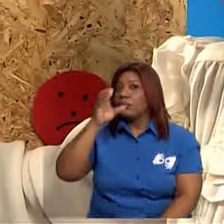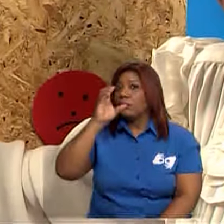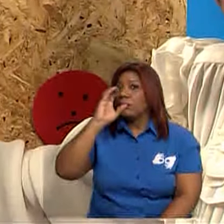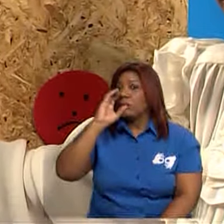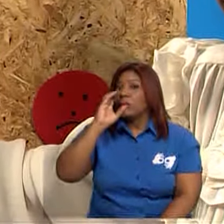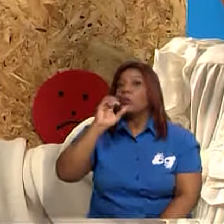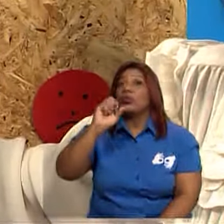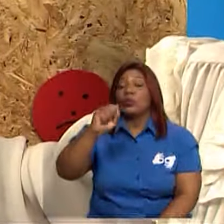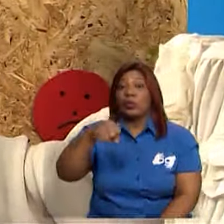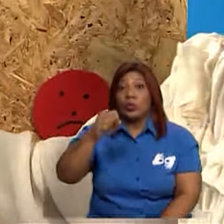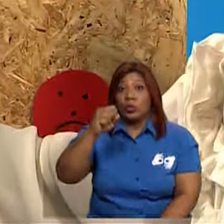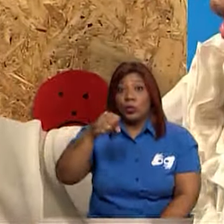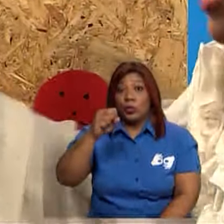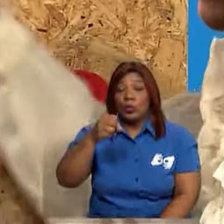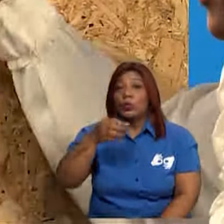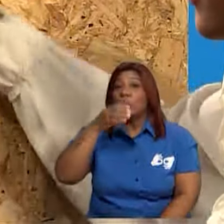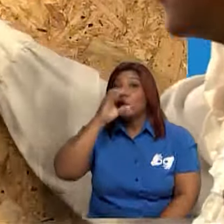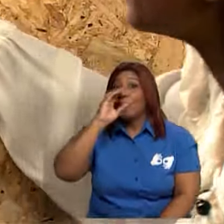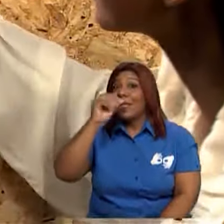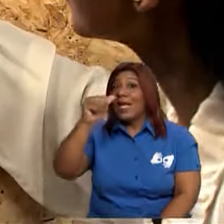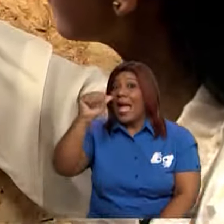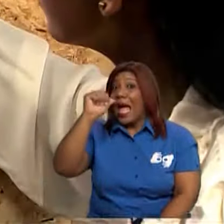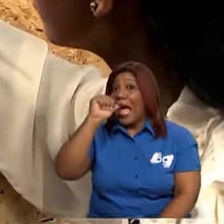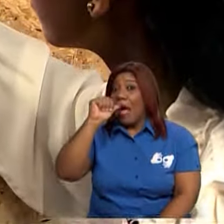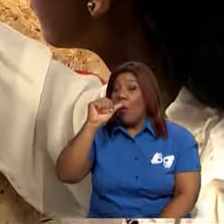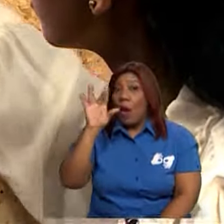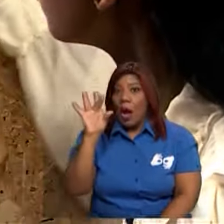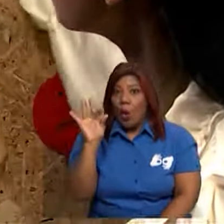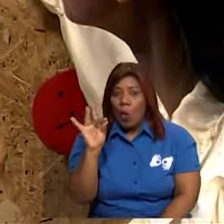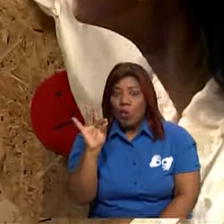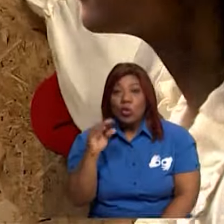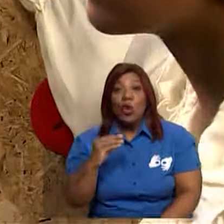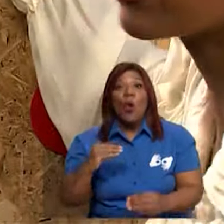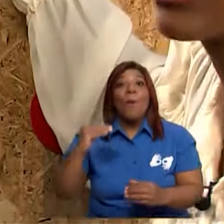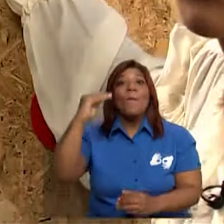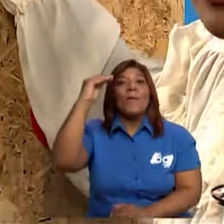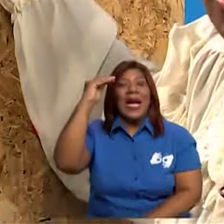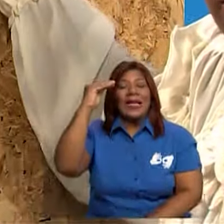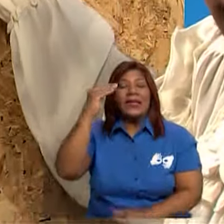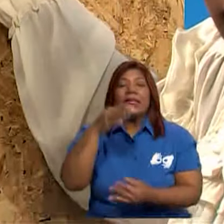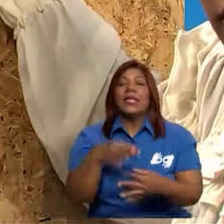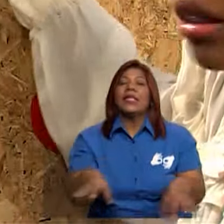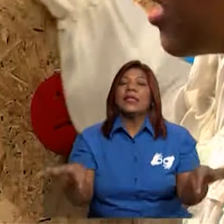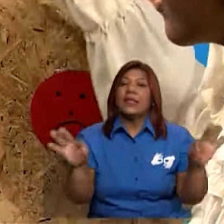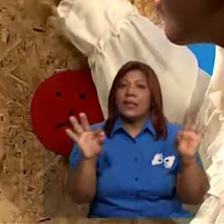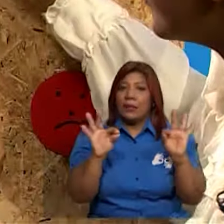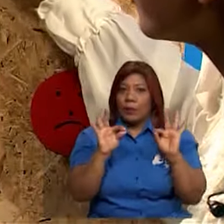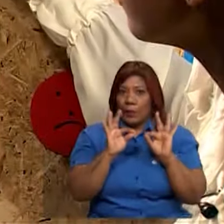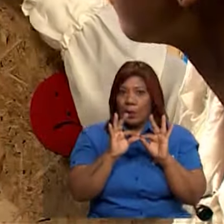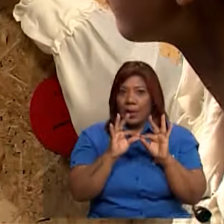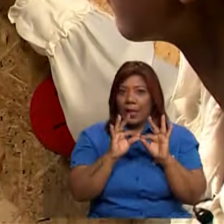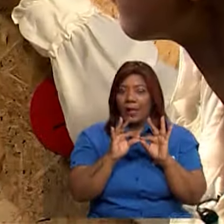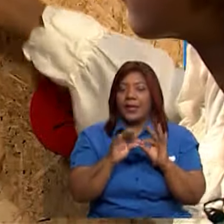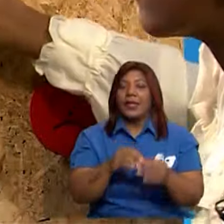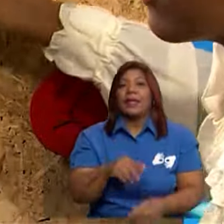hacerlo? Sí, ¿verdad? Entonces, si lo hiciste, muy bien. Entonces, también tienes una